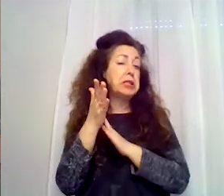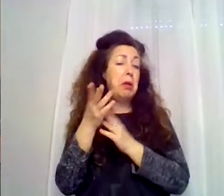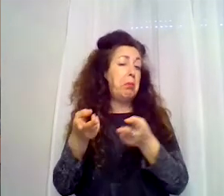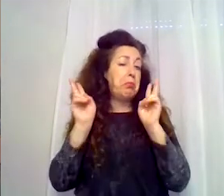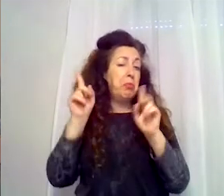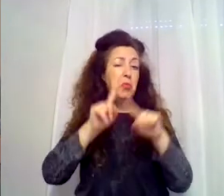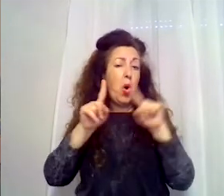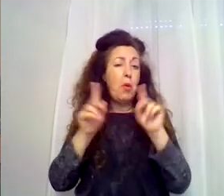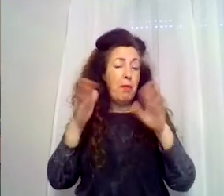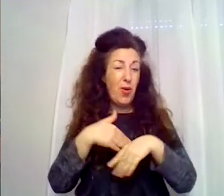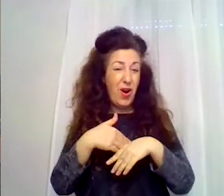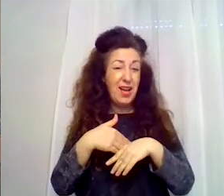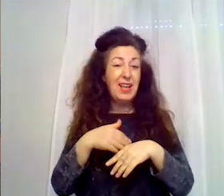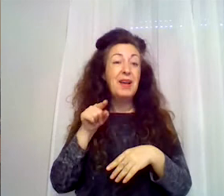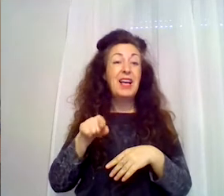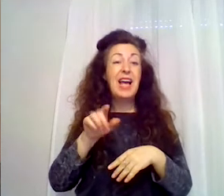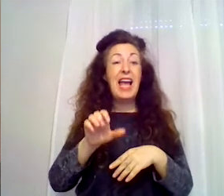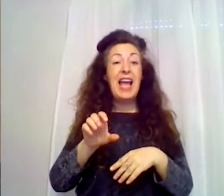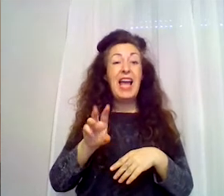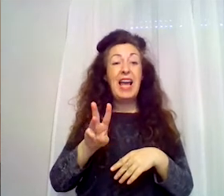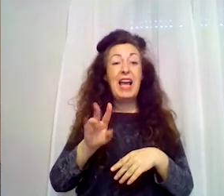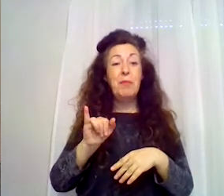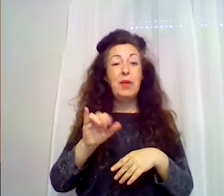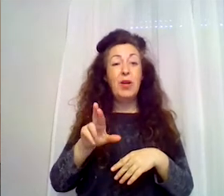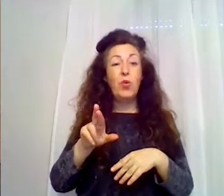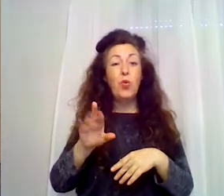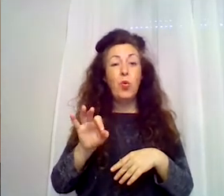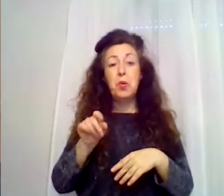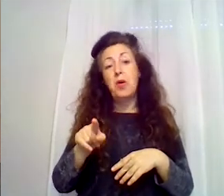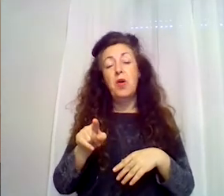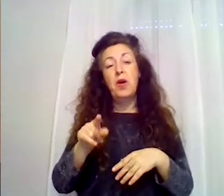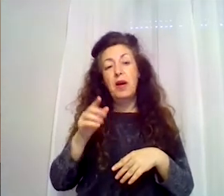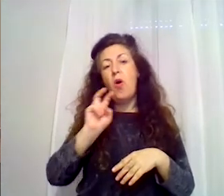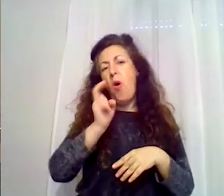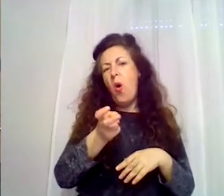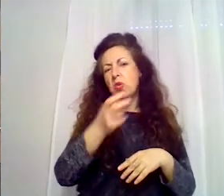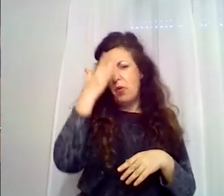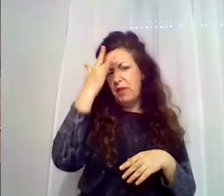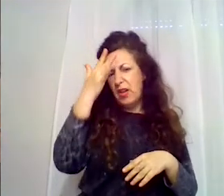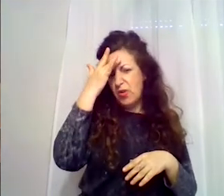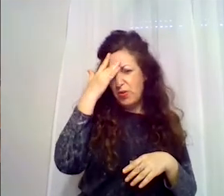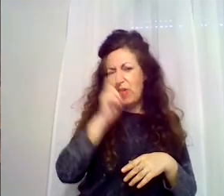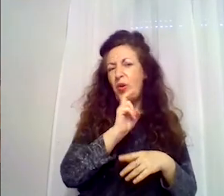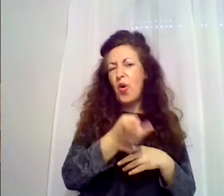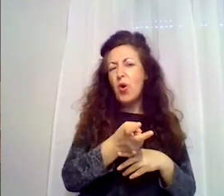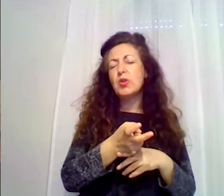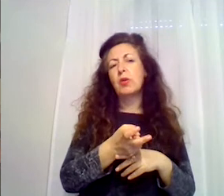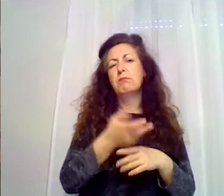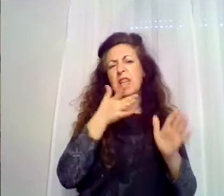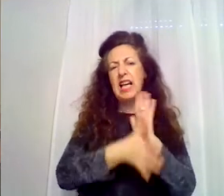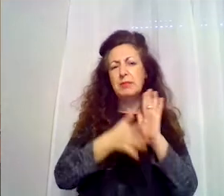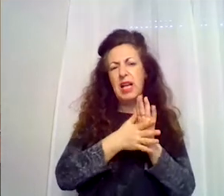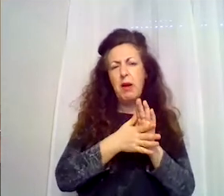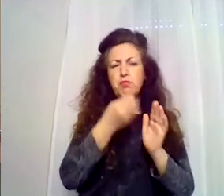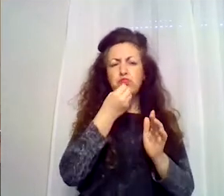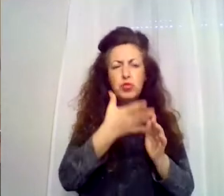muchísimos argumentos, ¿verdad? Es decir, para debatir esta tarde, ¿no? La primera cosa que yo, en fin, esa sublimación, querido, ¿verdad?